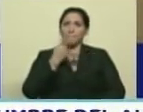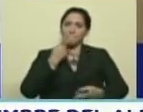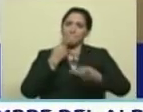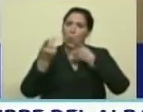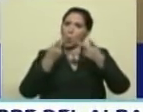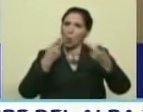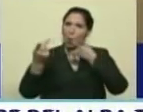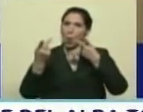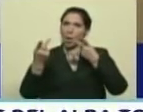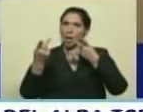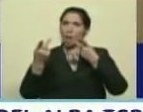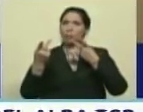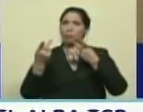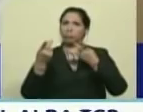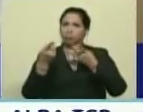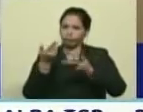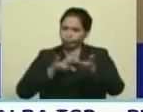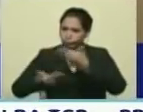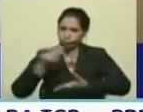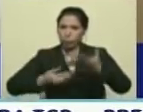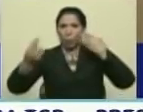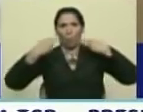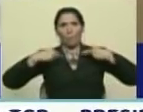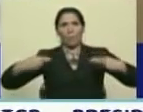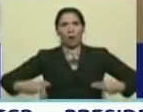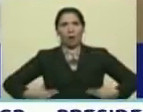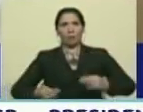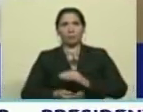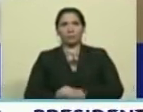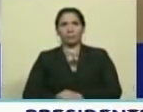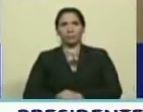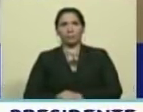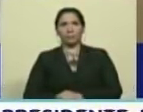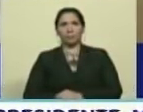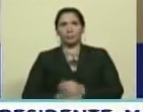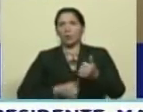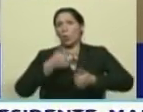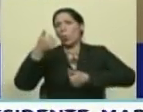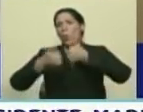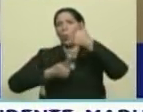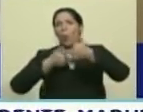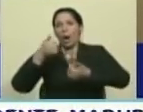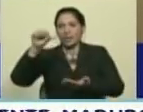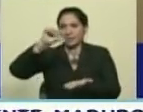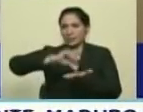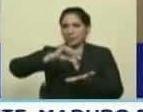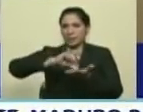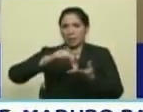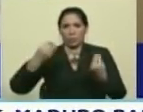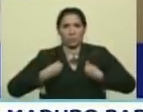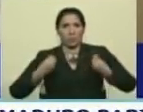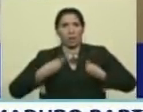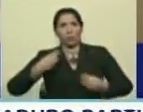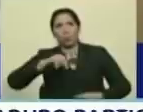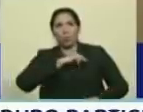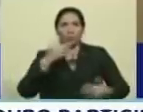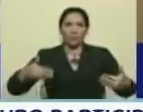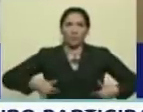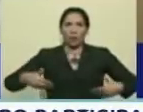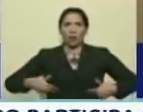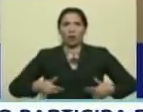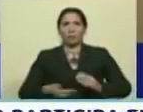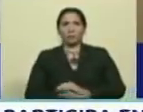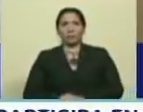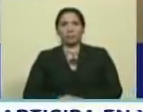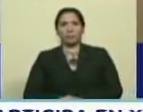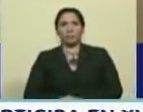lo diplomático, en lo humano, ¿cuál es el centro vital de nuestro esfuerzo